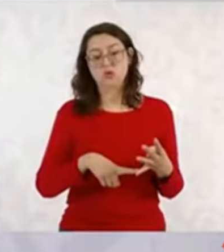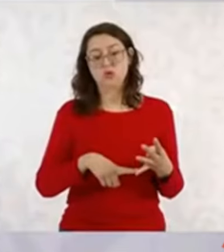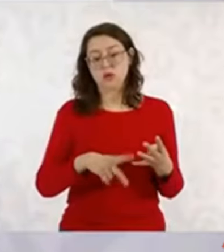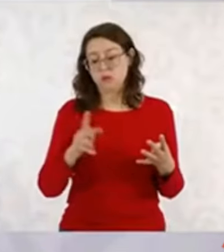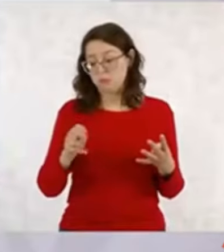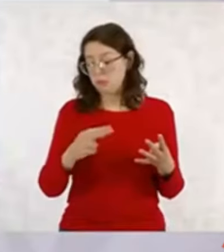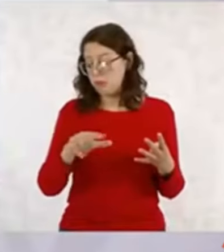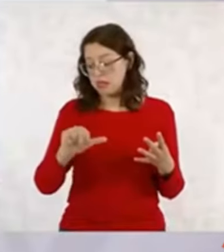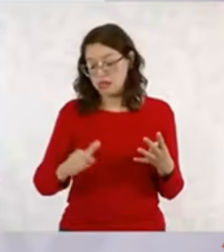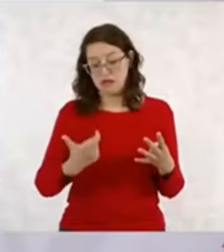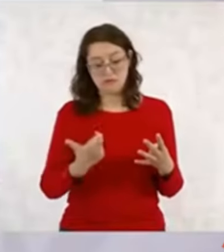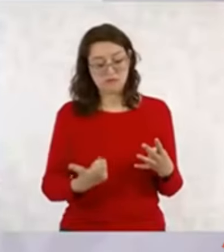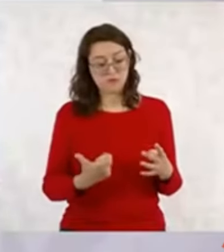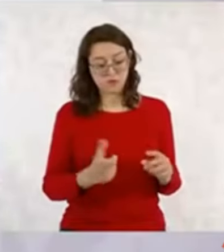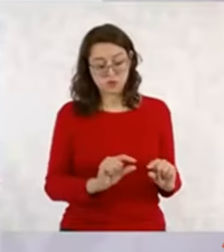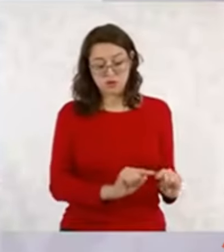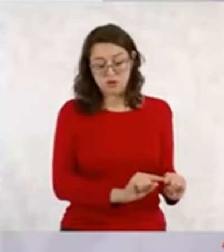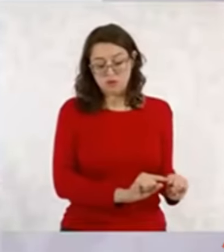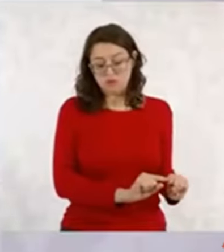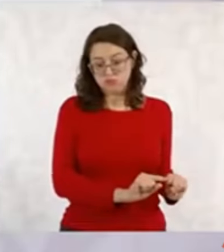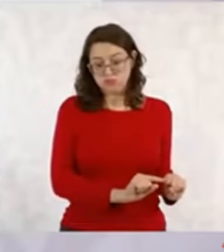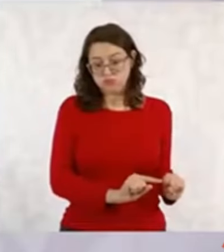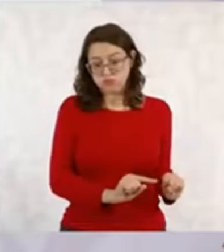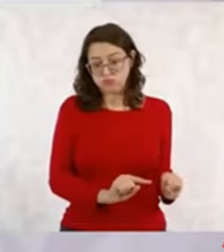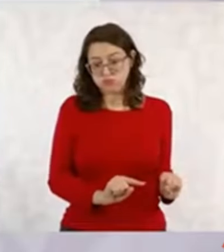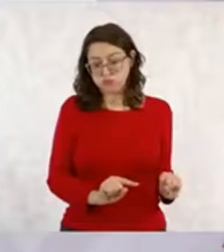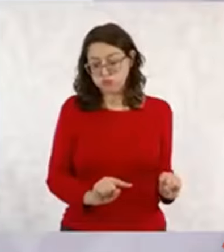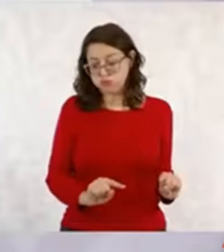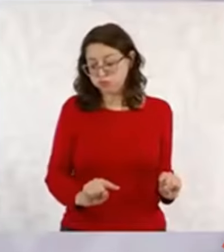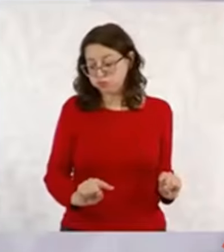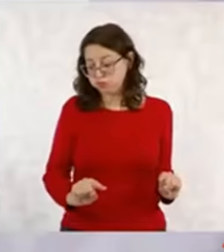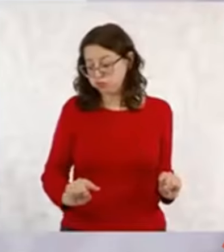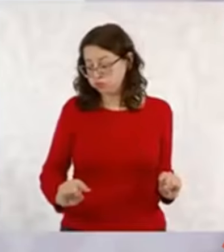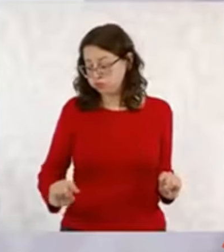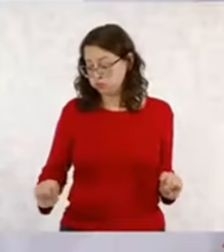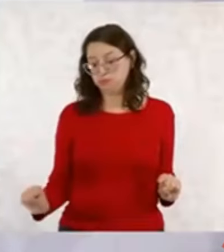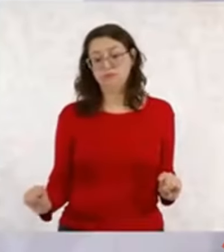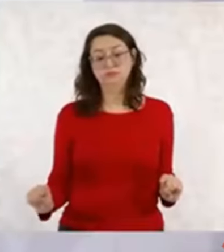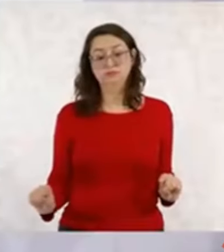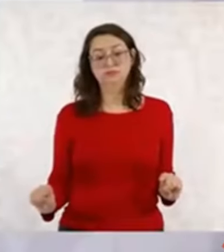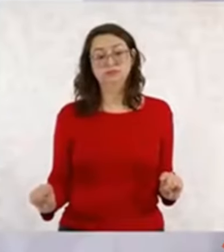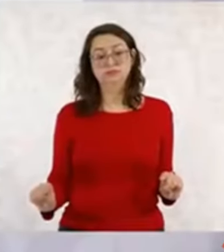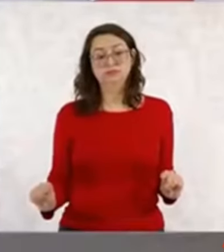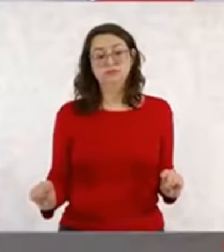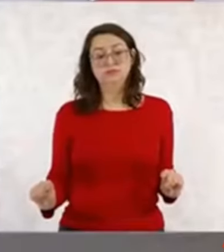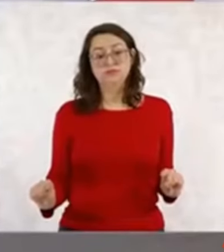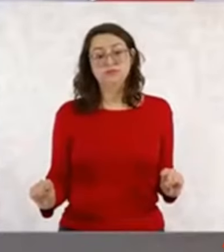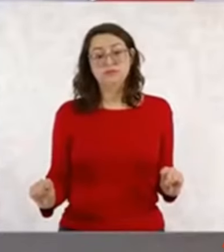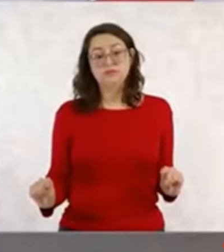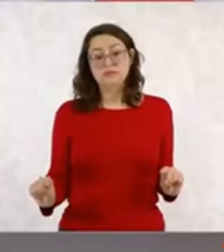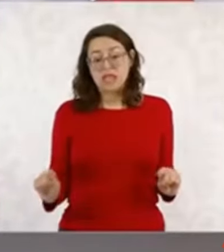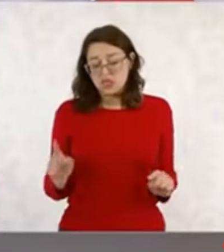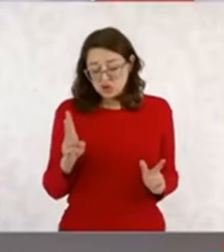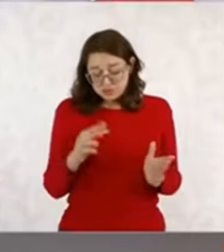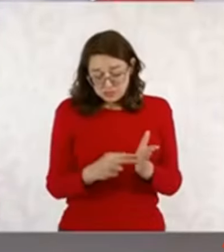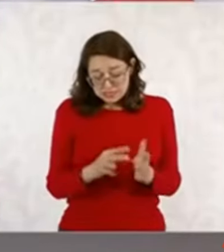y Peña, hasta el 2018, que sube un